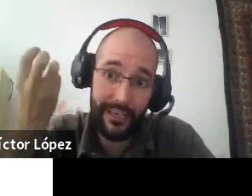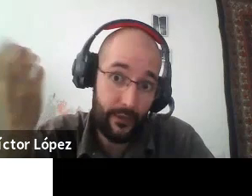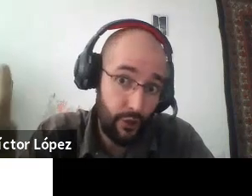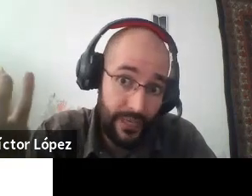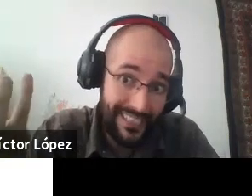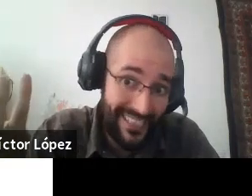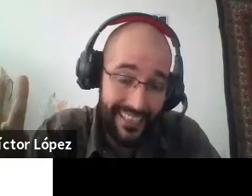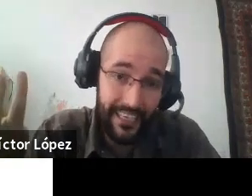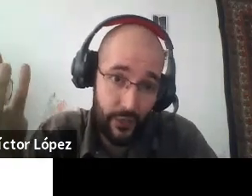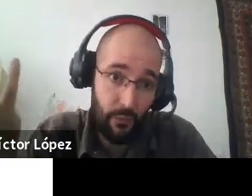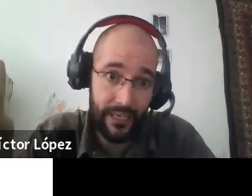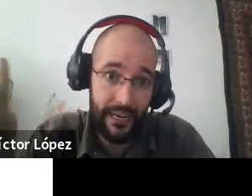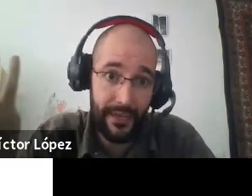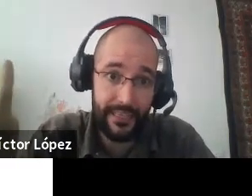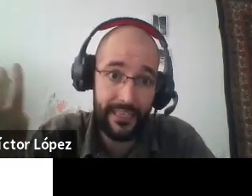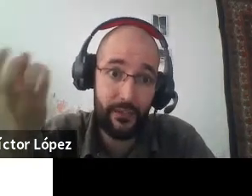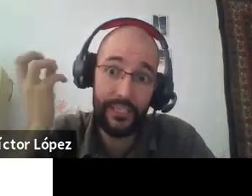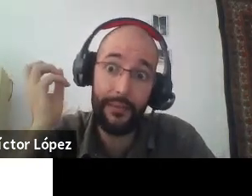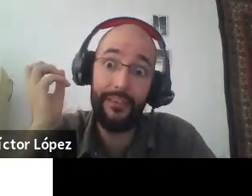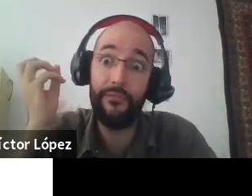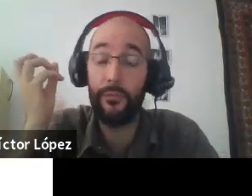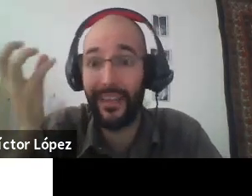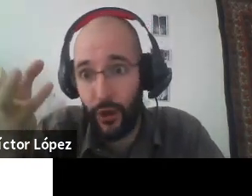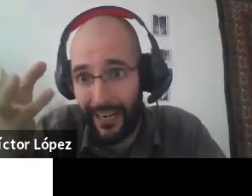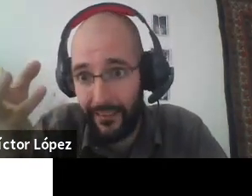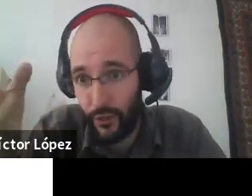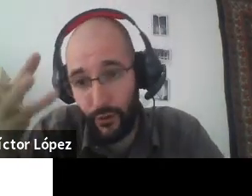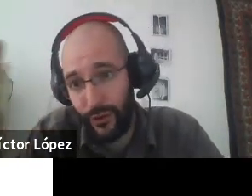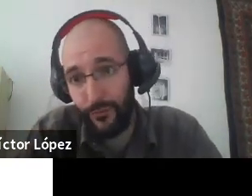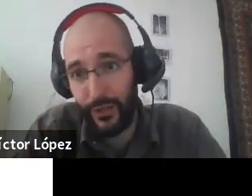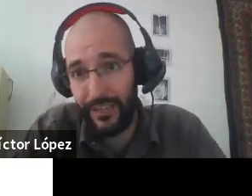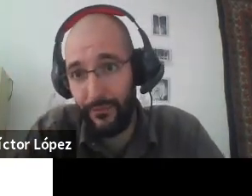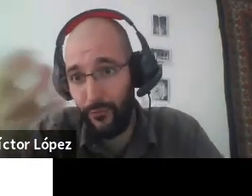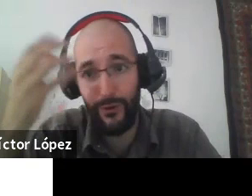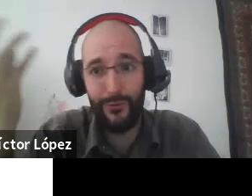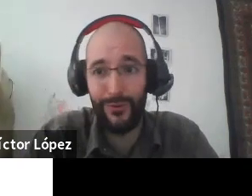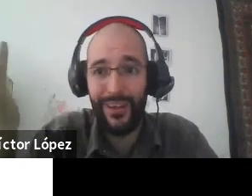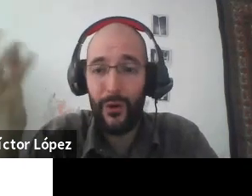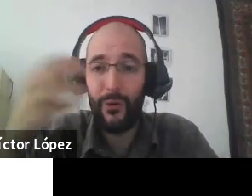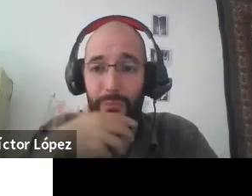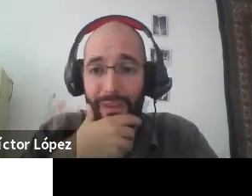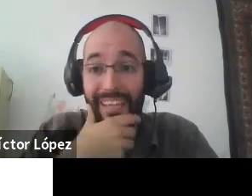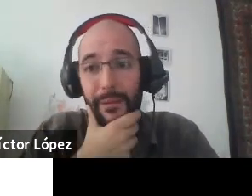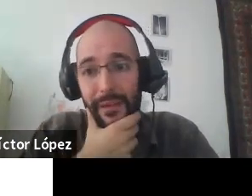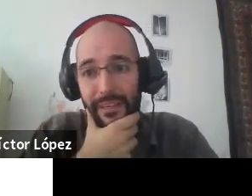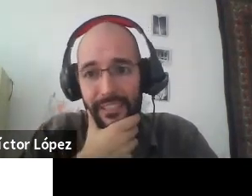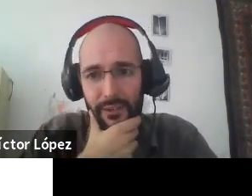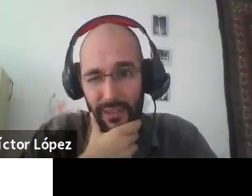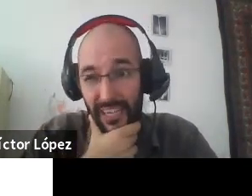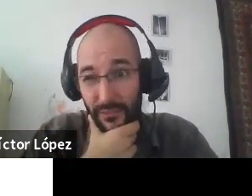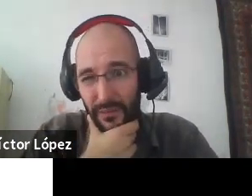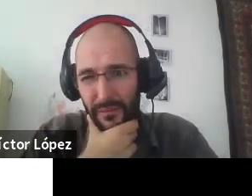que en el año 2007 es muy relevante, que es lo que se llama el informe Rocard, es conocido porque fue